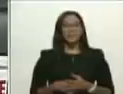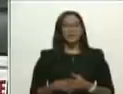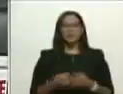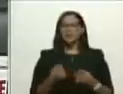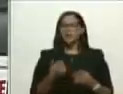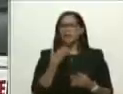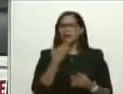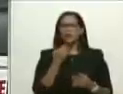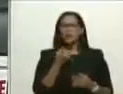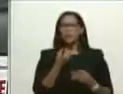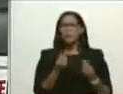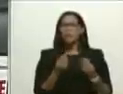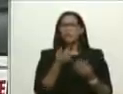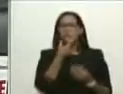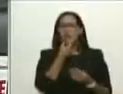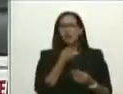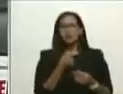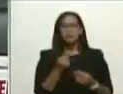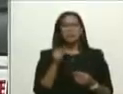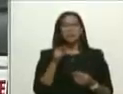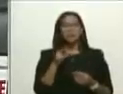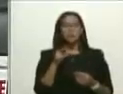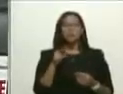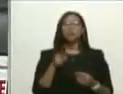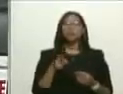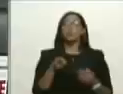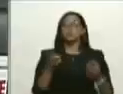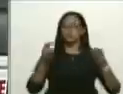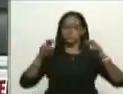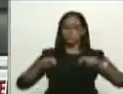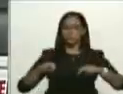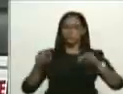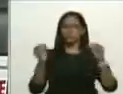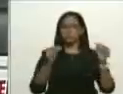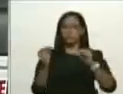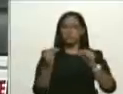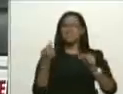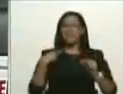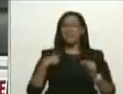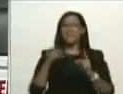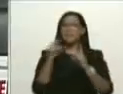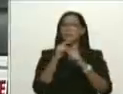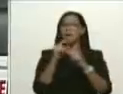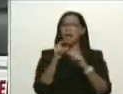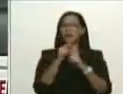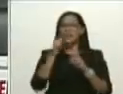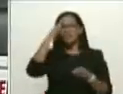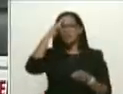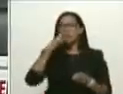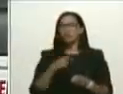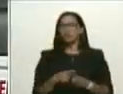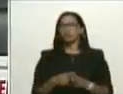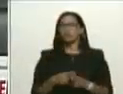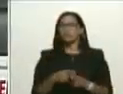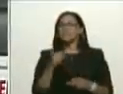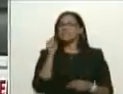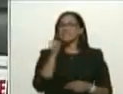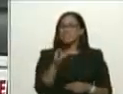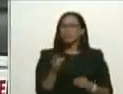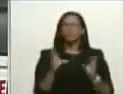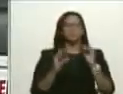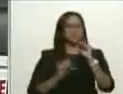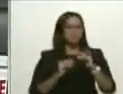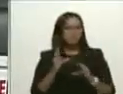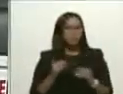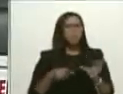sencillo, pues. Tú cuando dialogas tienes que tener palabra, ¿verdad? Si tú conversas con alguien, mira,